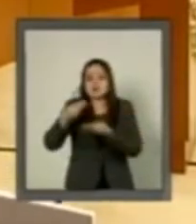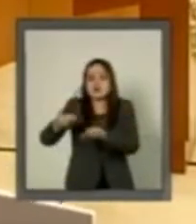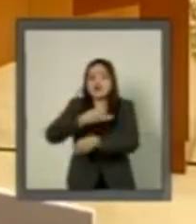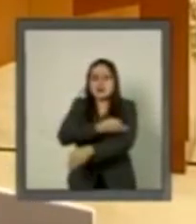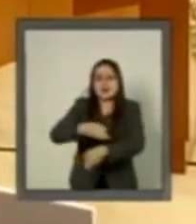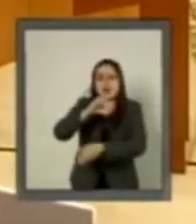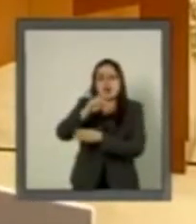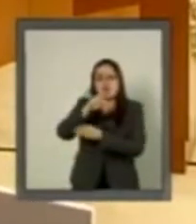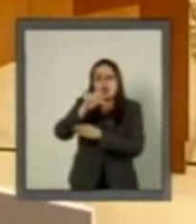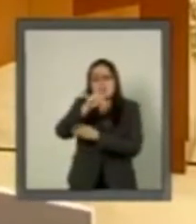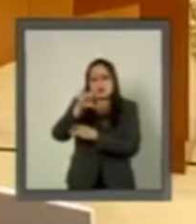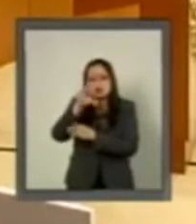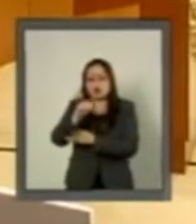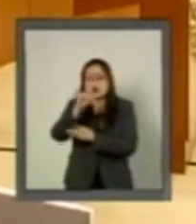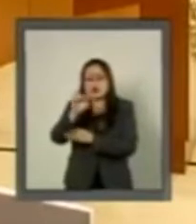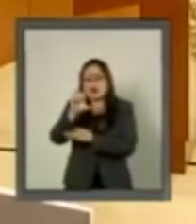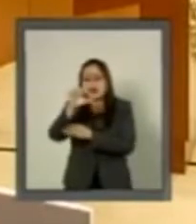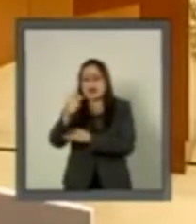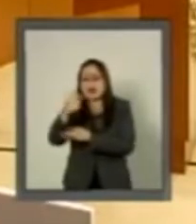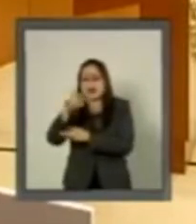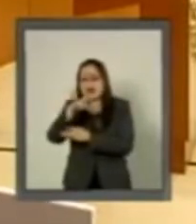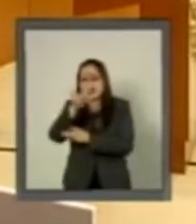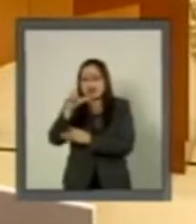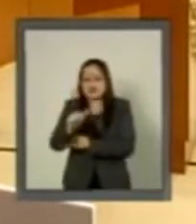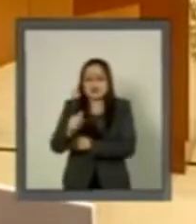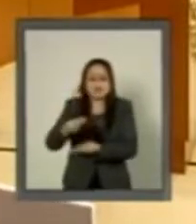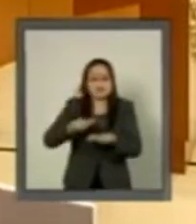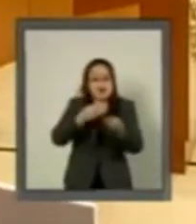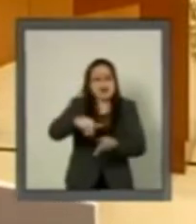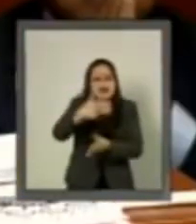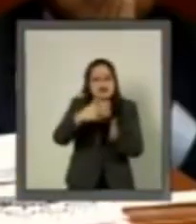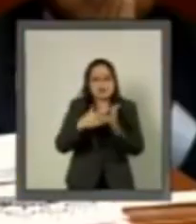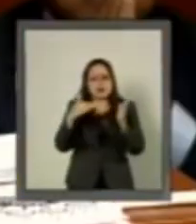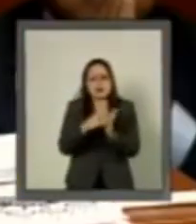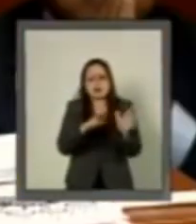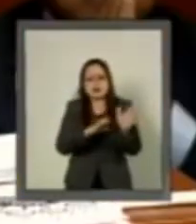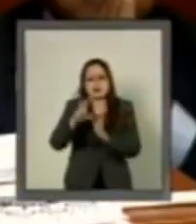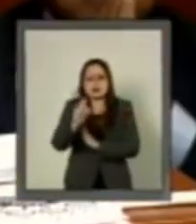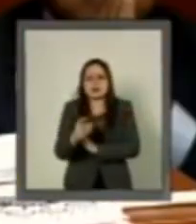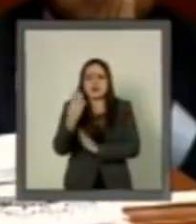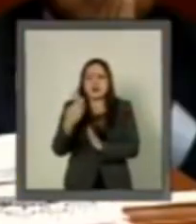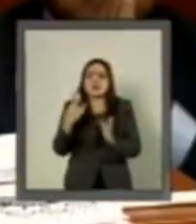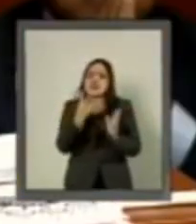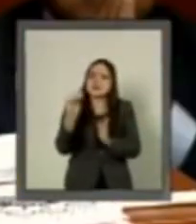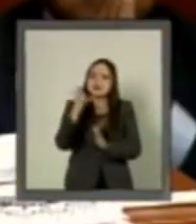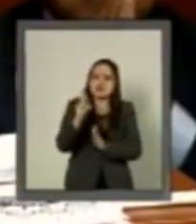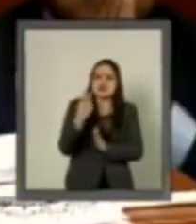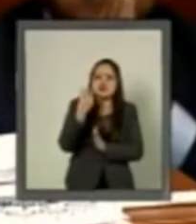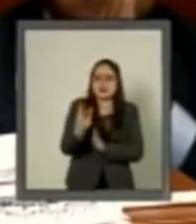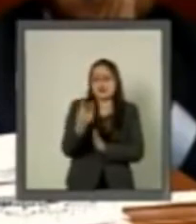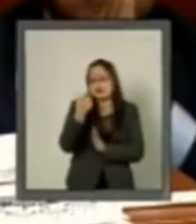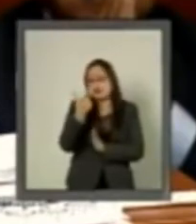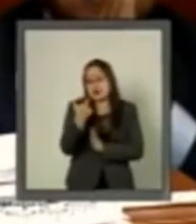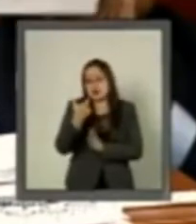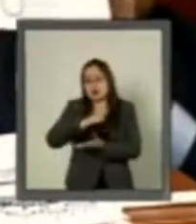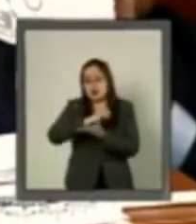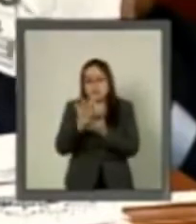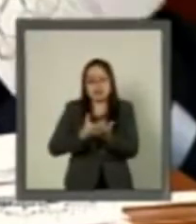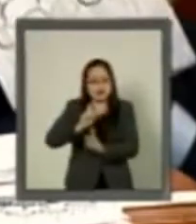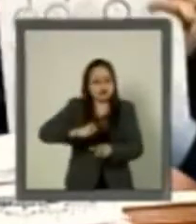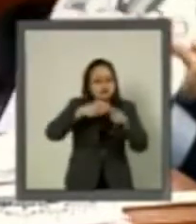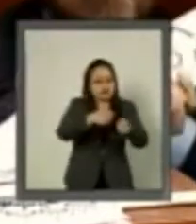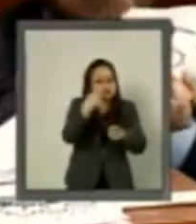el primero terminó inconcluso, segundo, que muchos nos opusimos porque teníamos claridad de que lamentablemente el gobierno